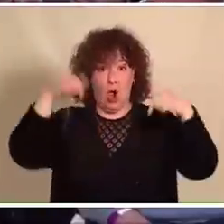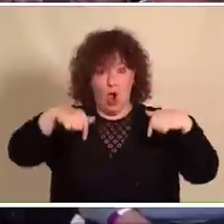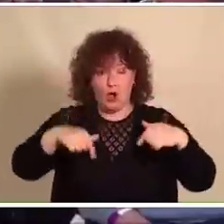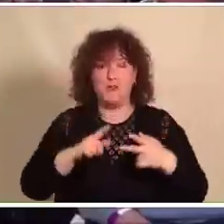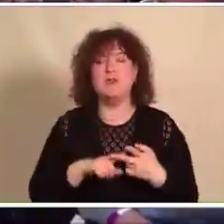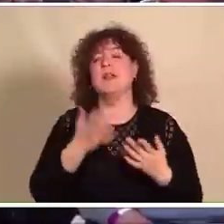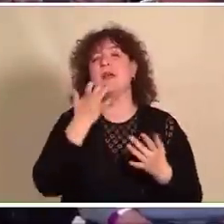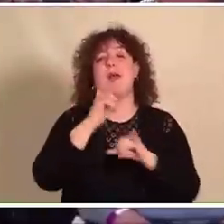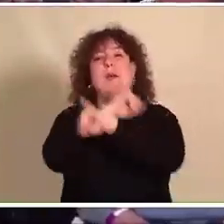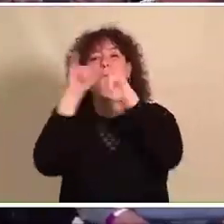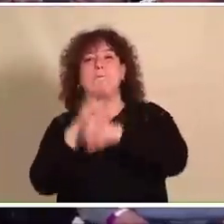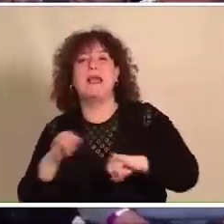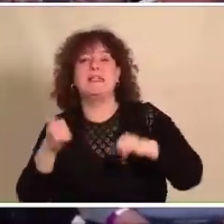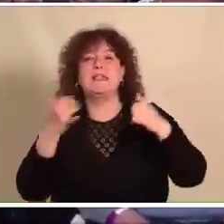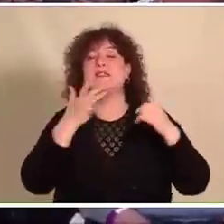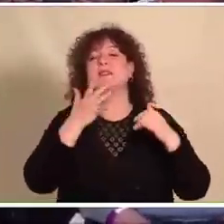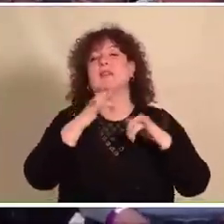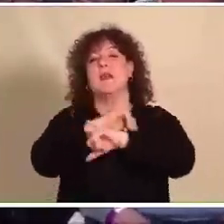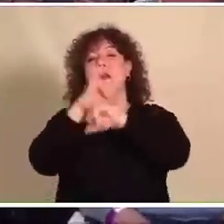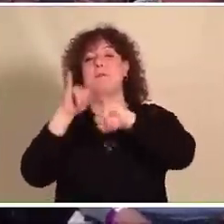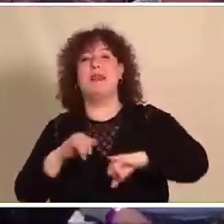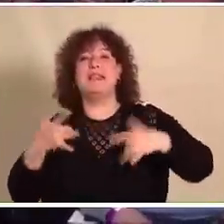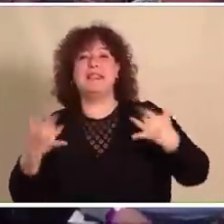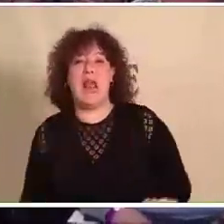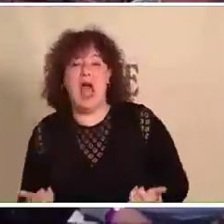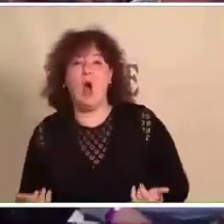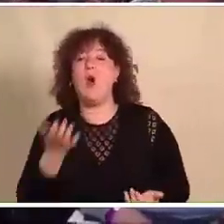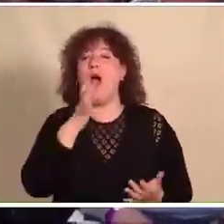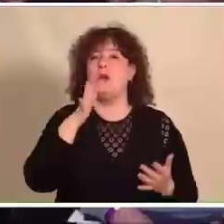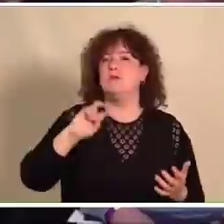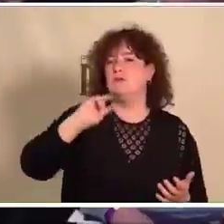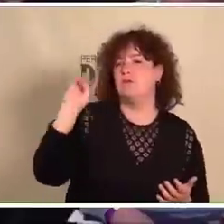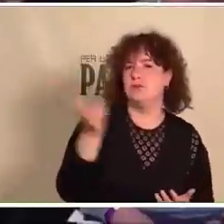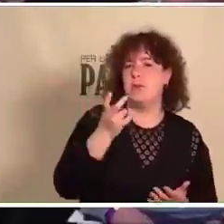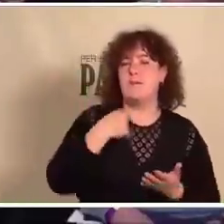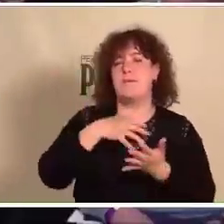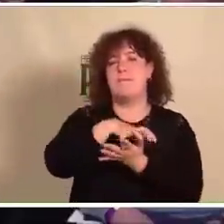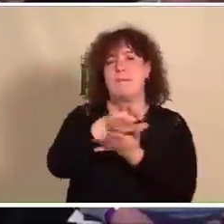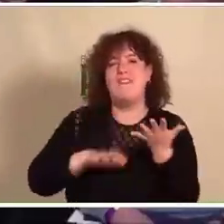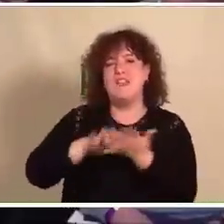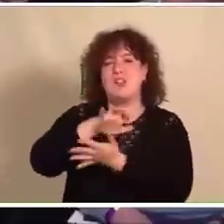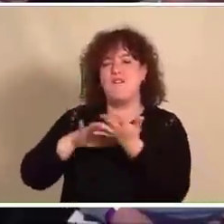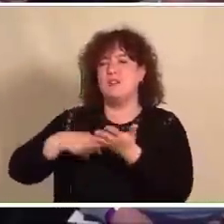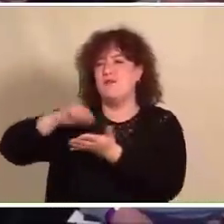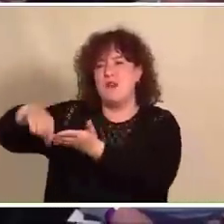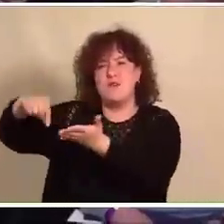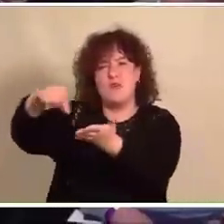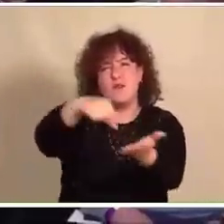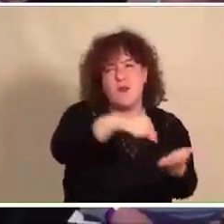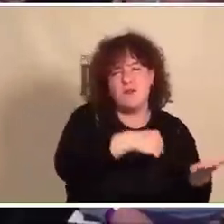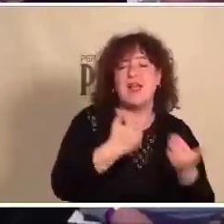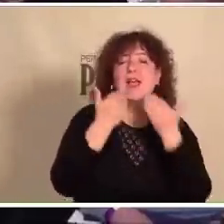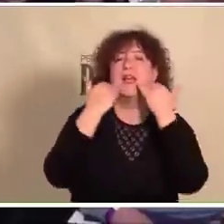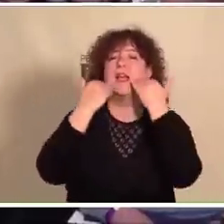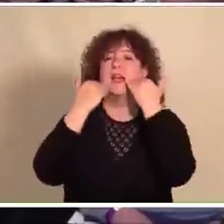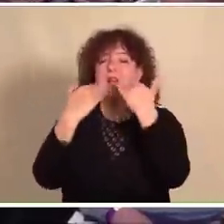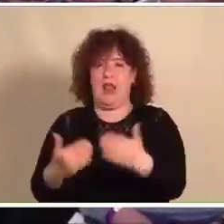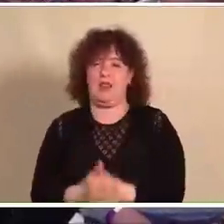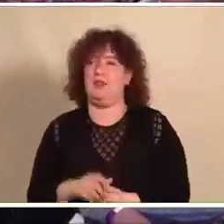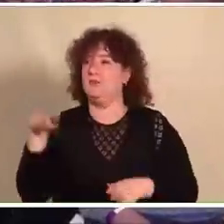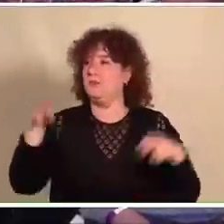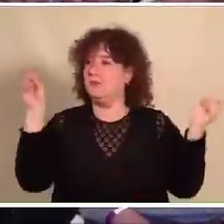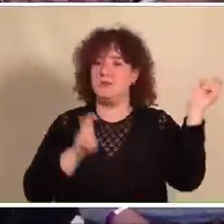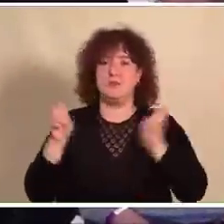pishnal que algunas de nosotras hemos firmado y también en otros manifiestos compañeros y compañeras que asistís hoy presencialmente